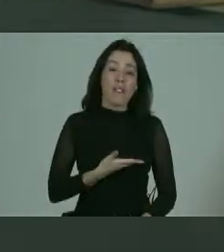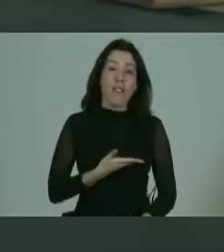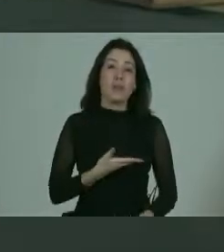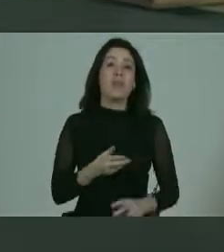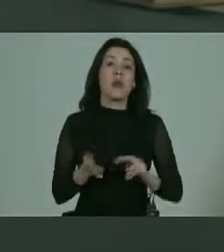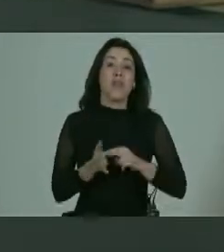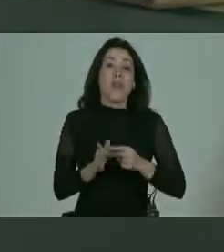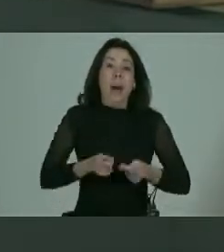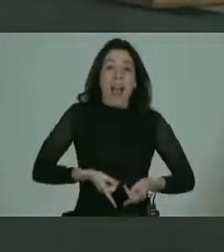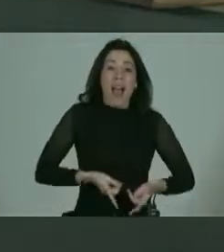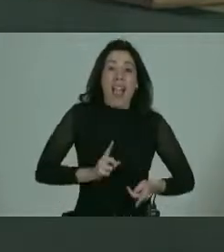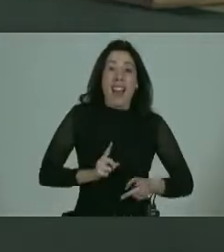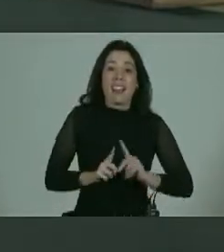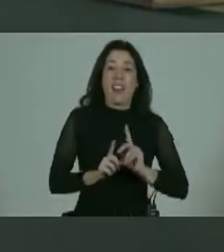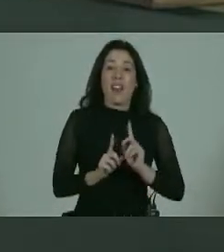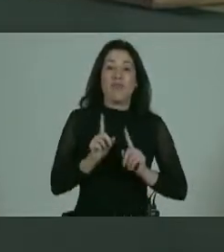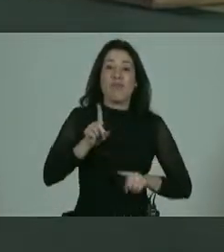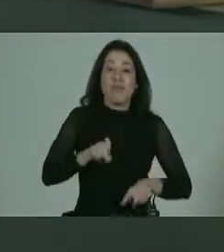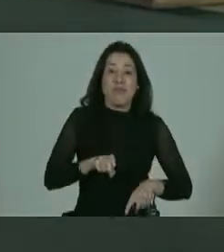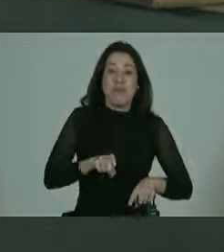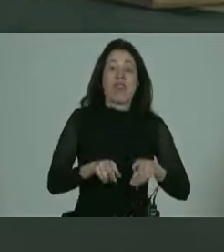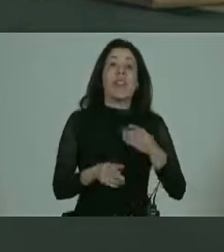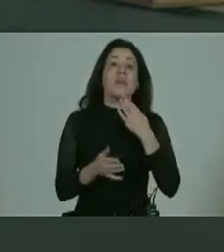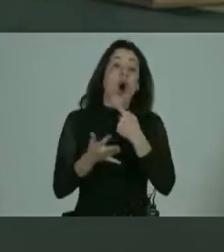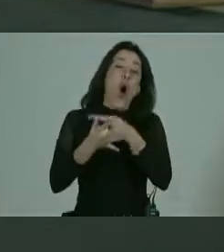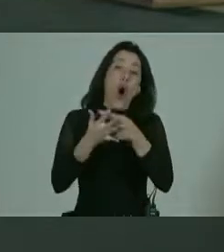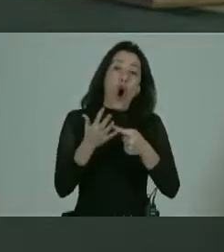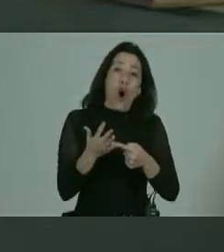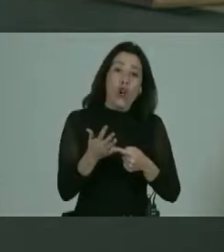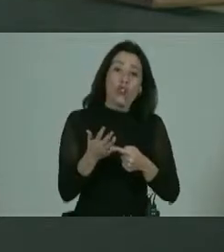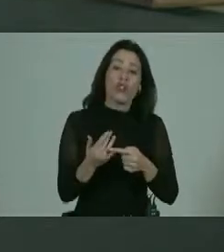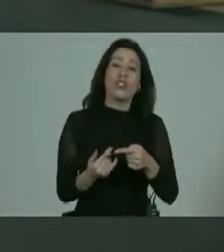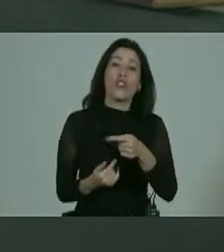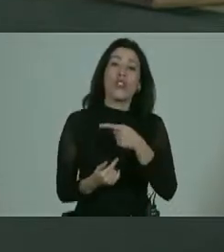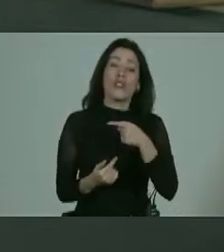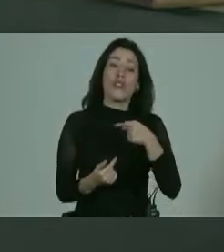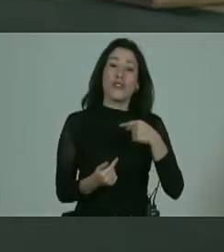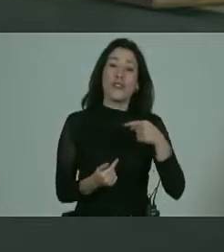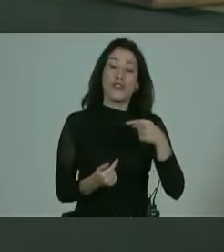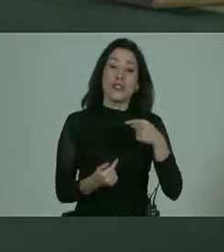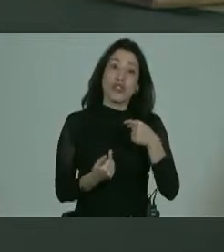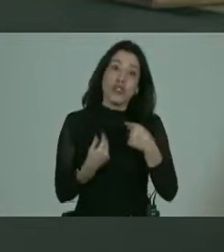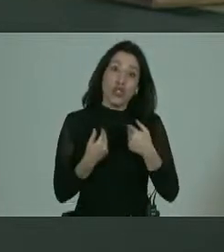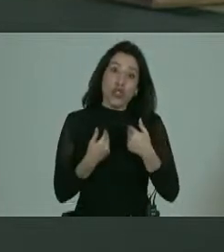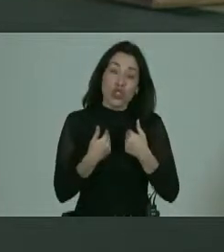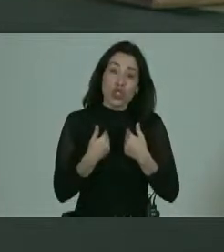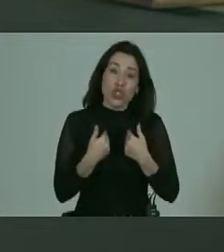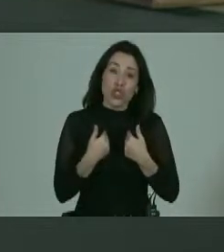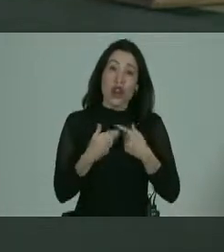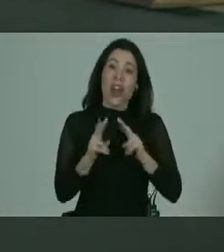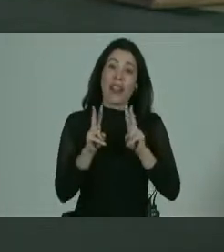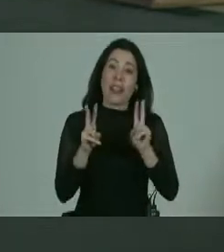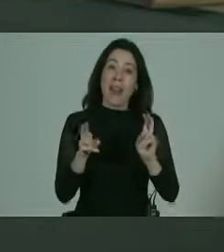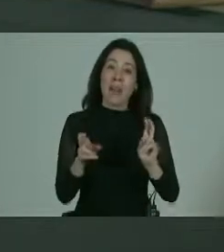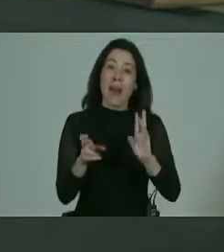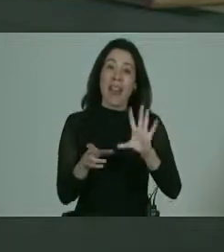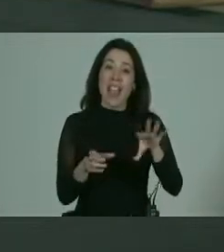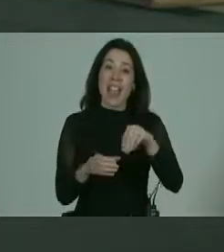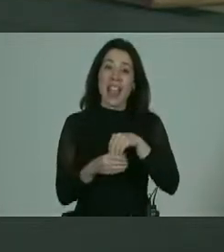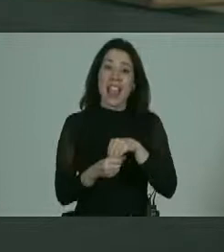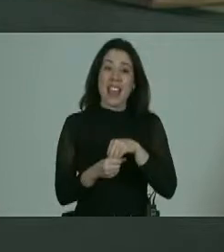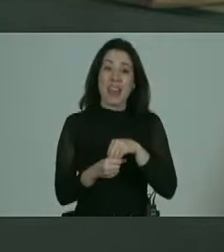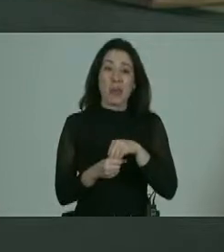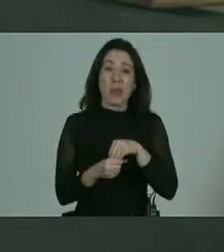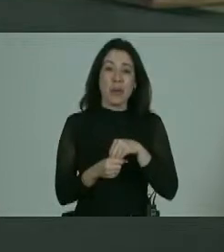eréctil o cualquier cosa entonces si es que yo lo veo no a ver yo yo lo de la inclusión no lo veo como la doctora